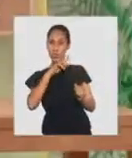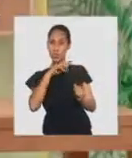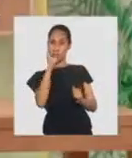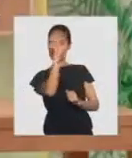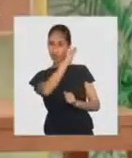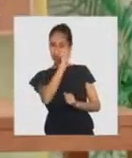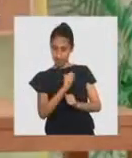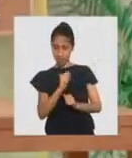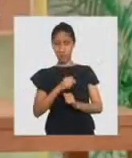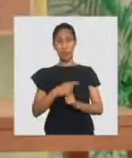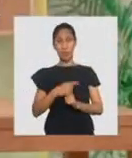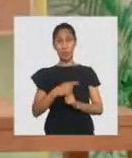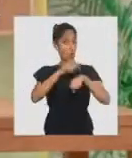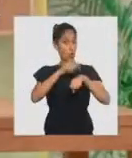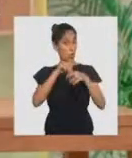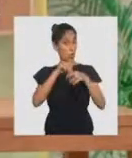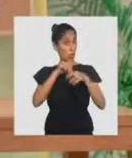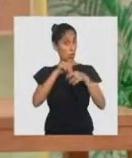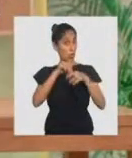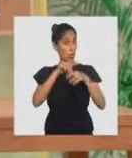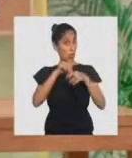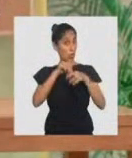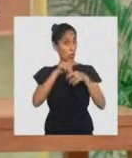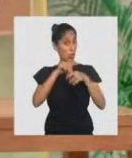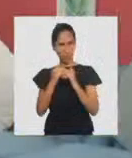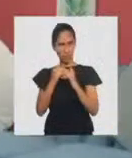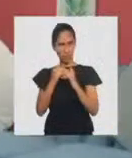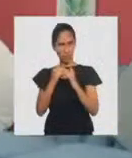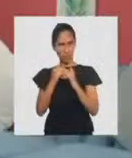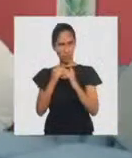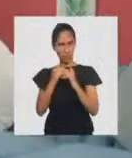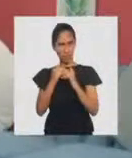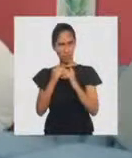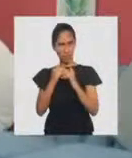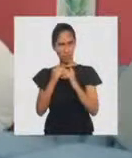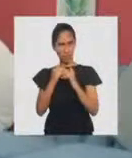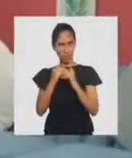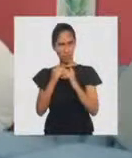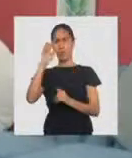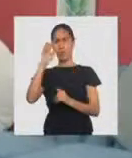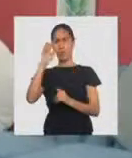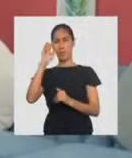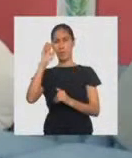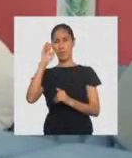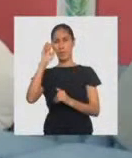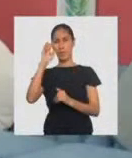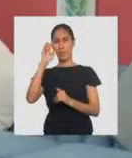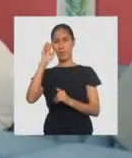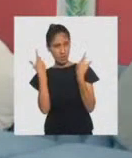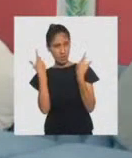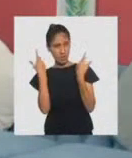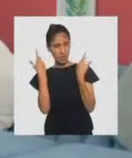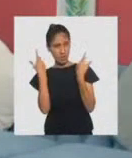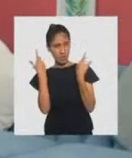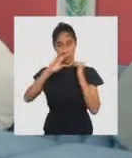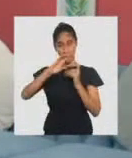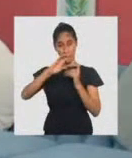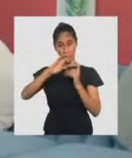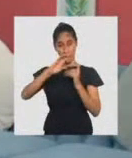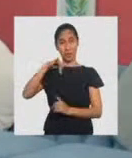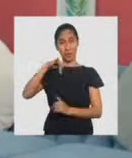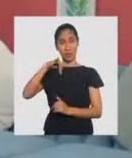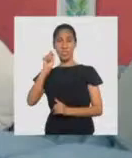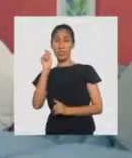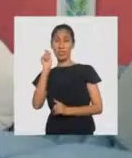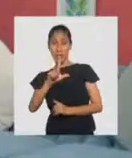así como definimos préstamo, también hay que entender qué es... Capital, sí. Se denomina capital a toda cantidad de